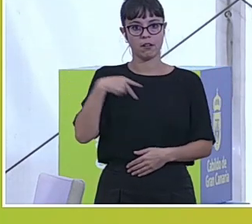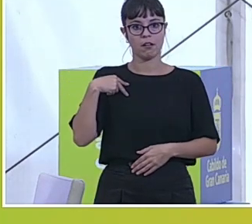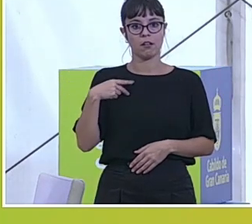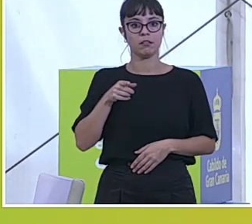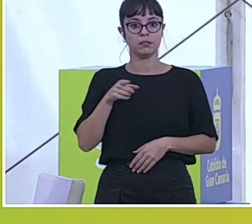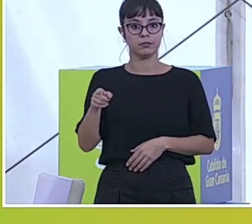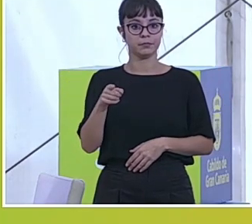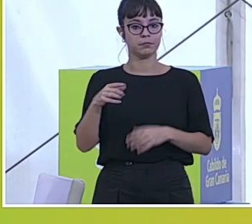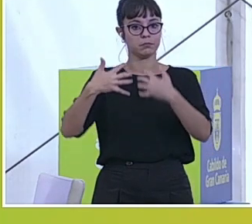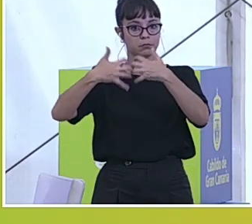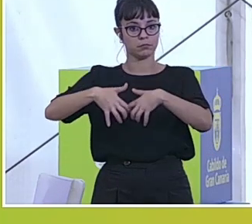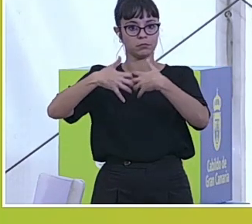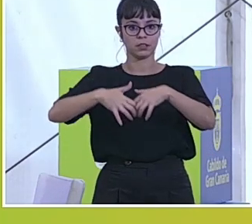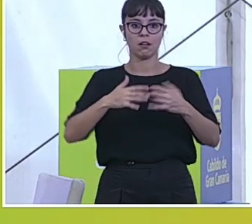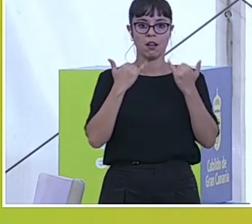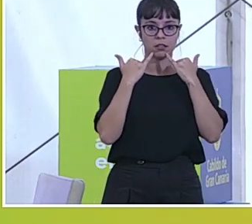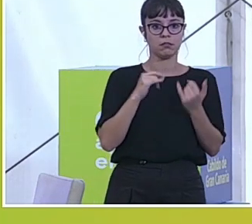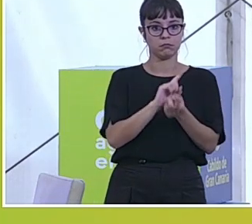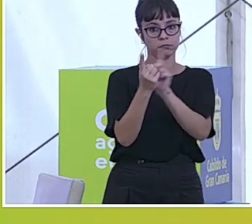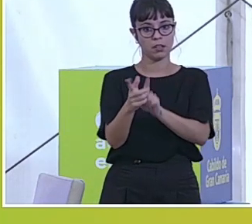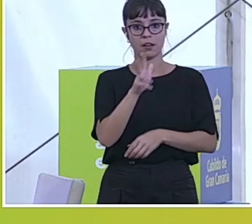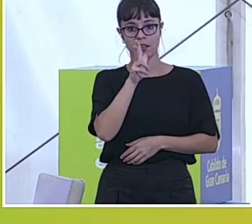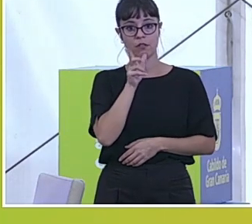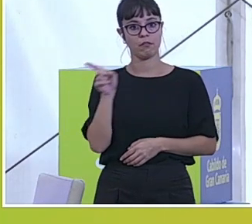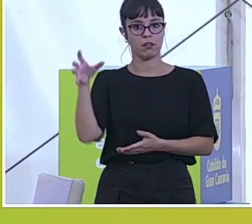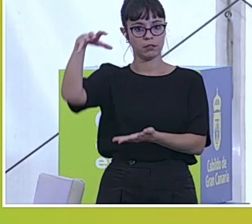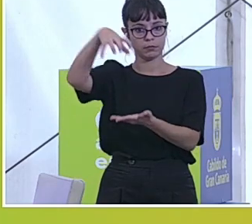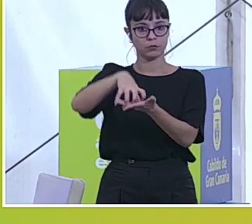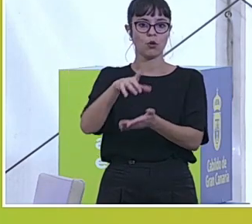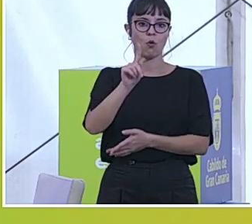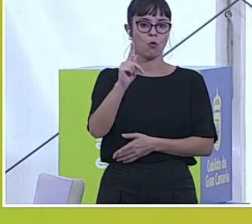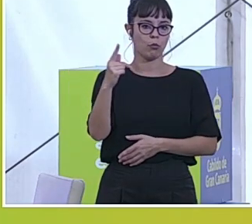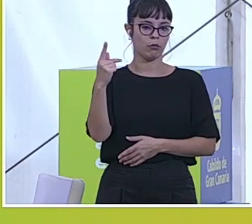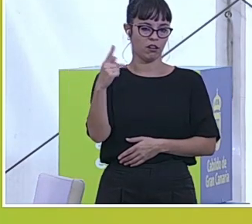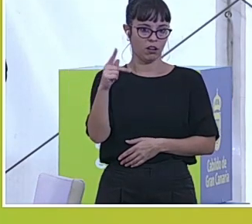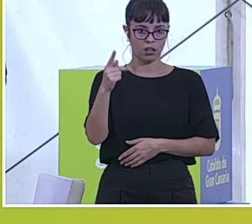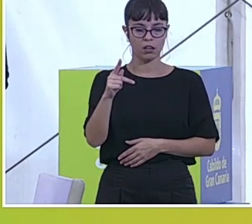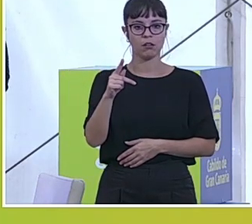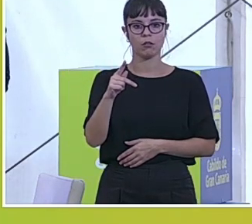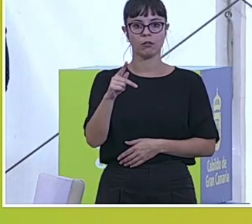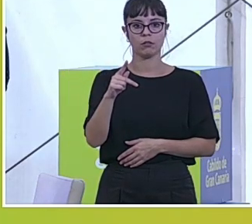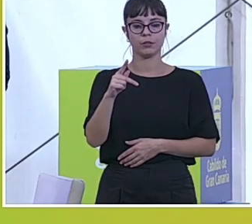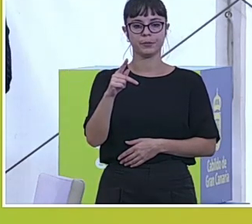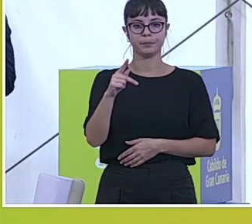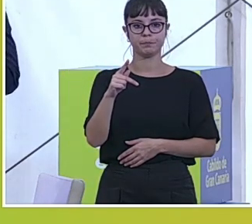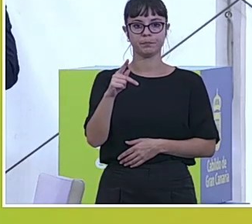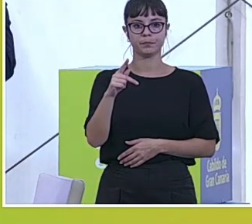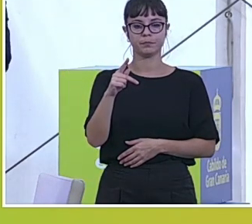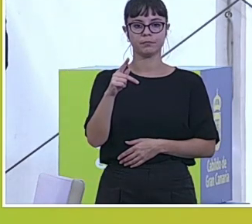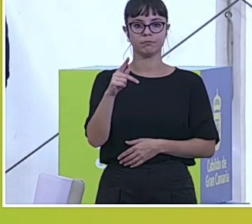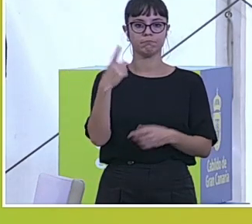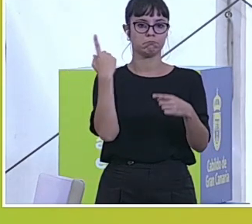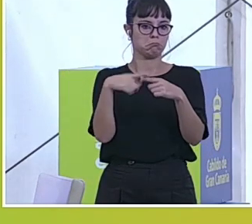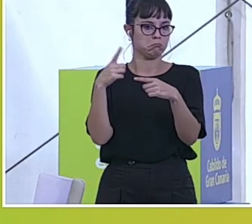electrolizador, ¿vale? Que se llegó a instalar allí. Es básicamente un electrolizador de 1 kilogramo que tiene todas sus componentes, no solamente